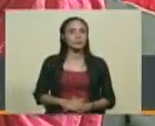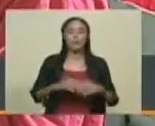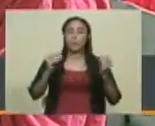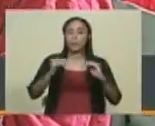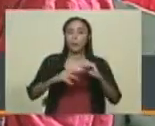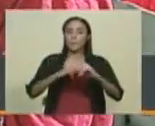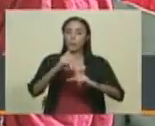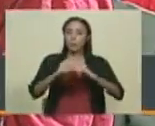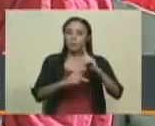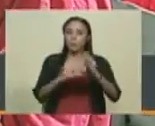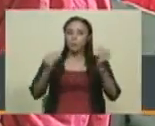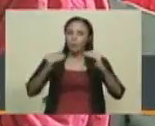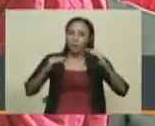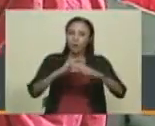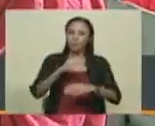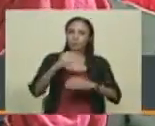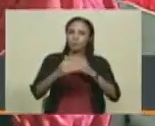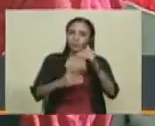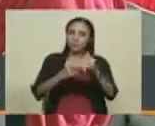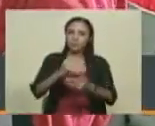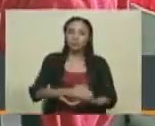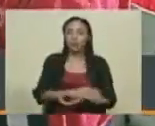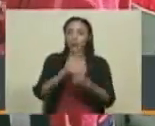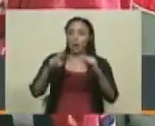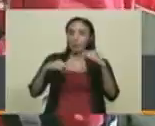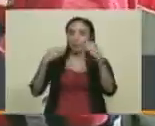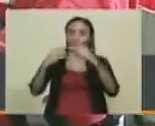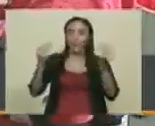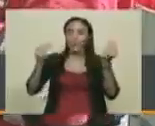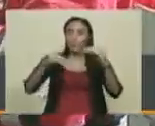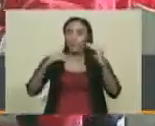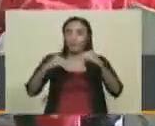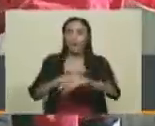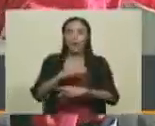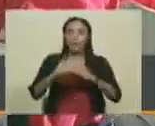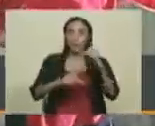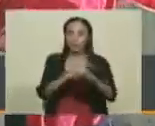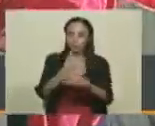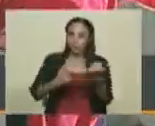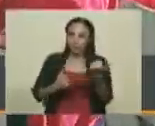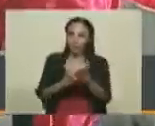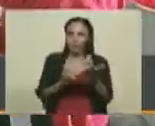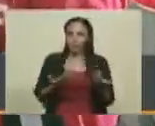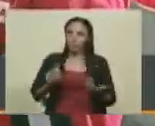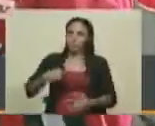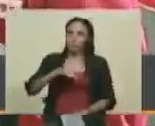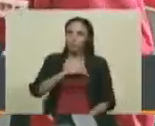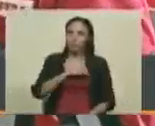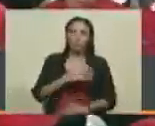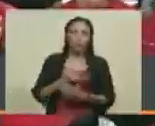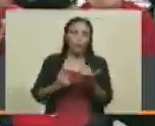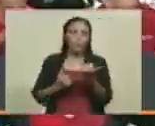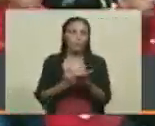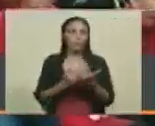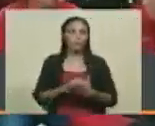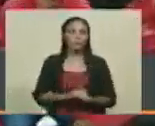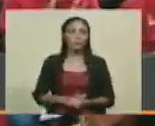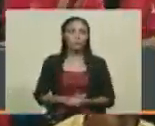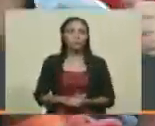productivos y llevar la industria a sus máximos niveles de producción. Cuente con la juventud.